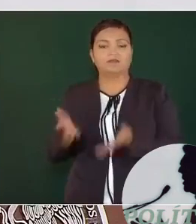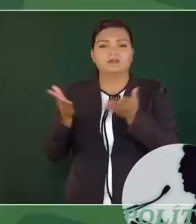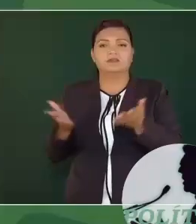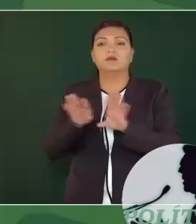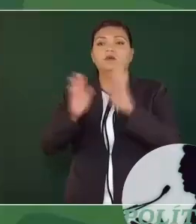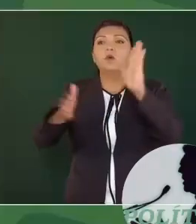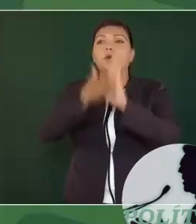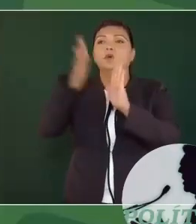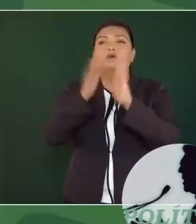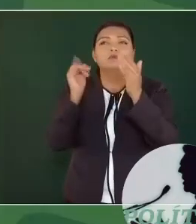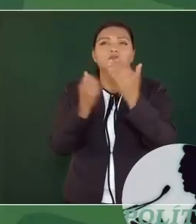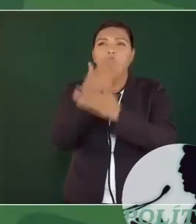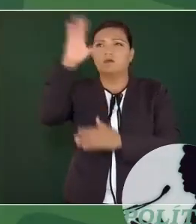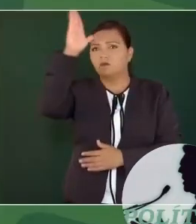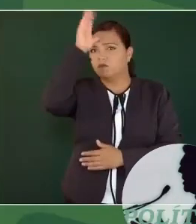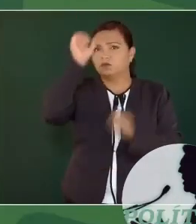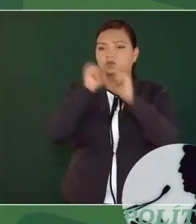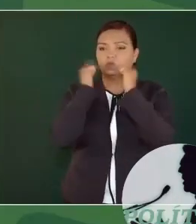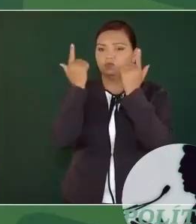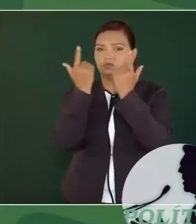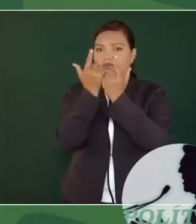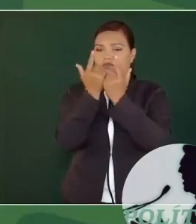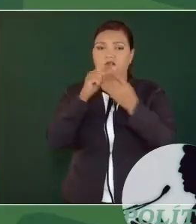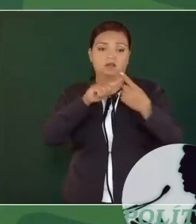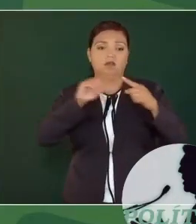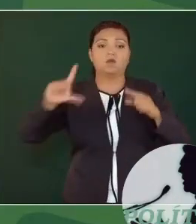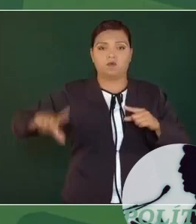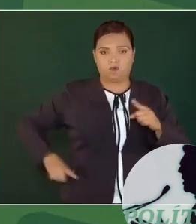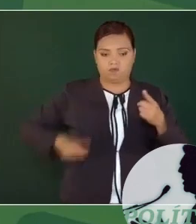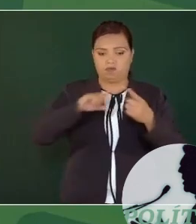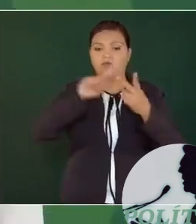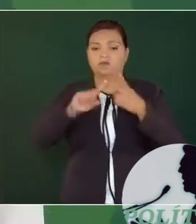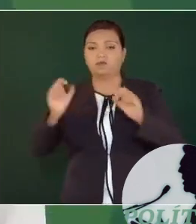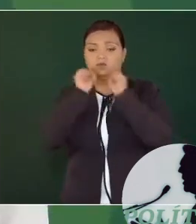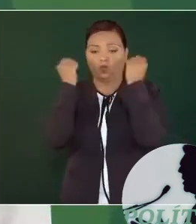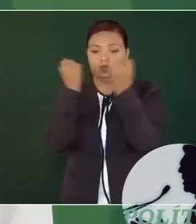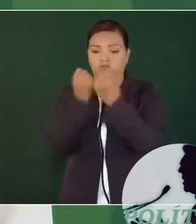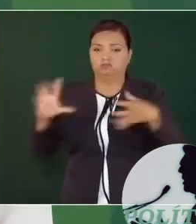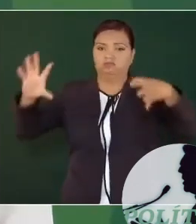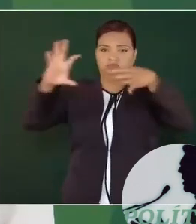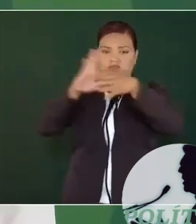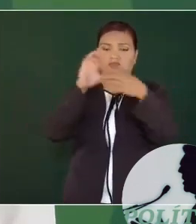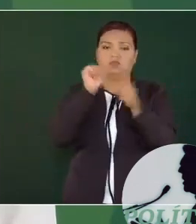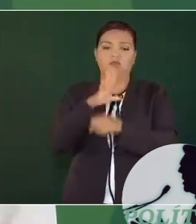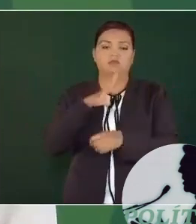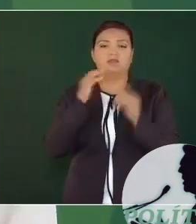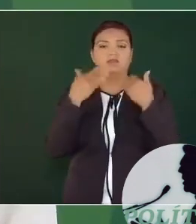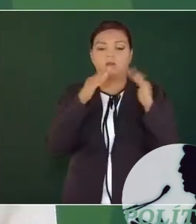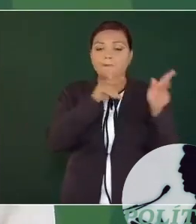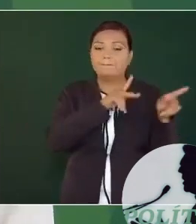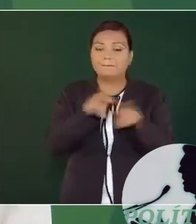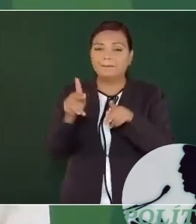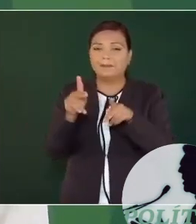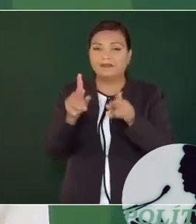nuevo pacto social entre gobierno y sociedad, lo cual ha quedado asentado en el Plan Estatal